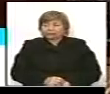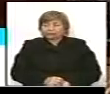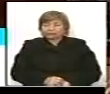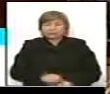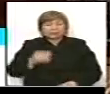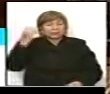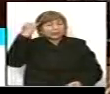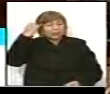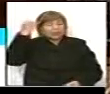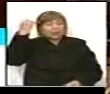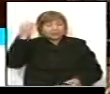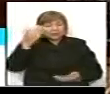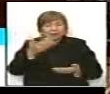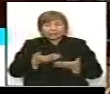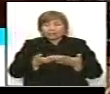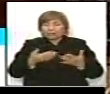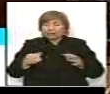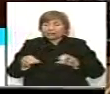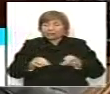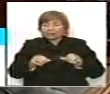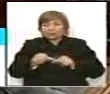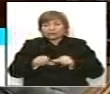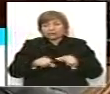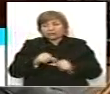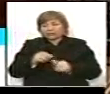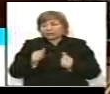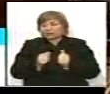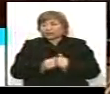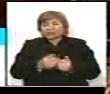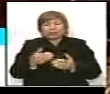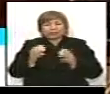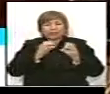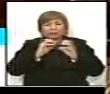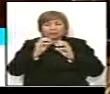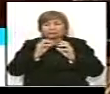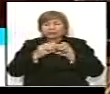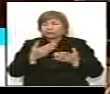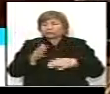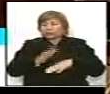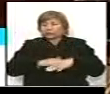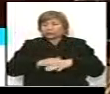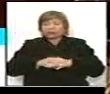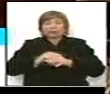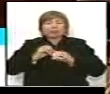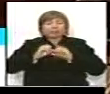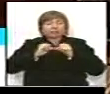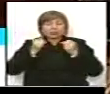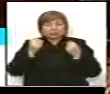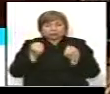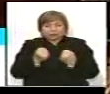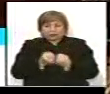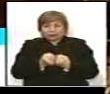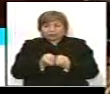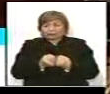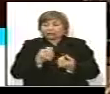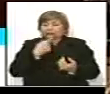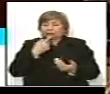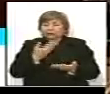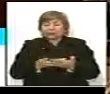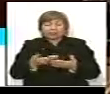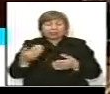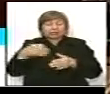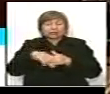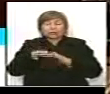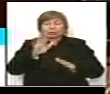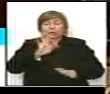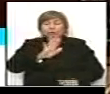la idea de, o esta relación con la comunidad, responsabilidad social, vamos a llamarlo así, ¿ya? Dentro de